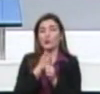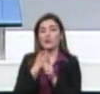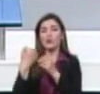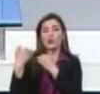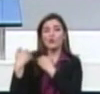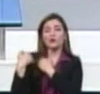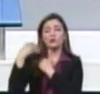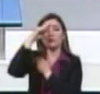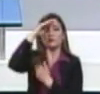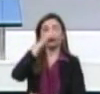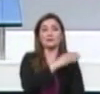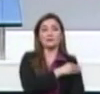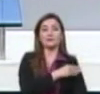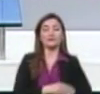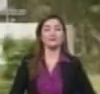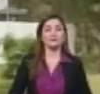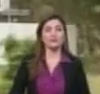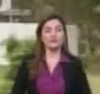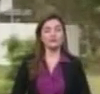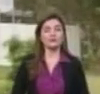de Fuerzas Armadas.